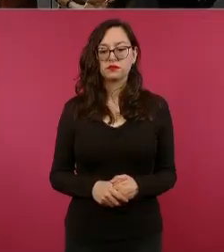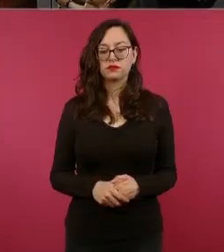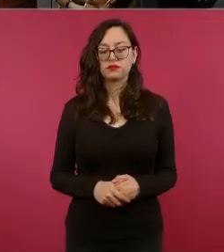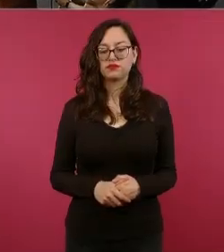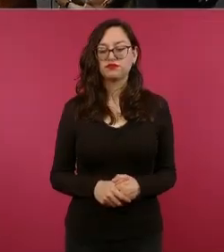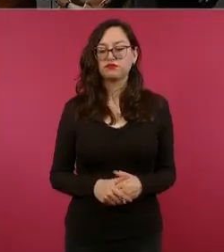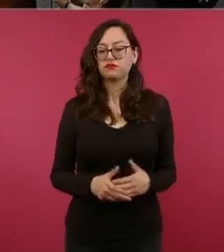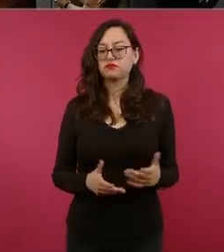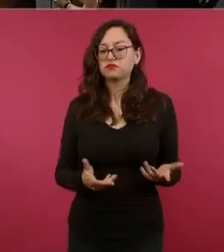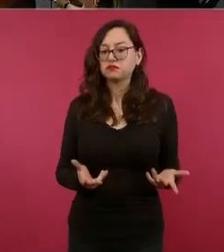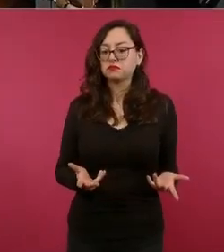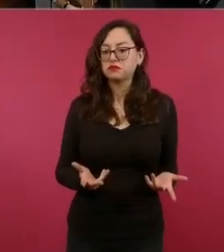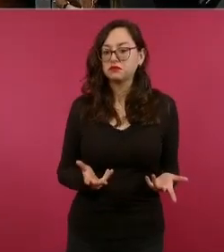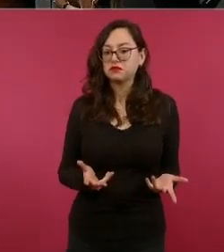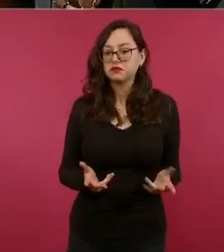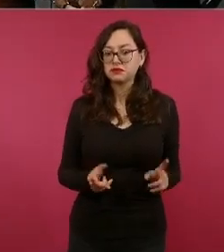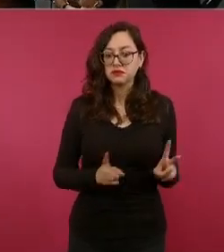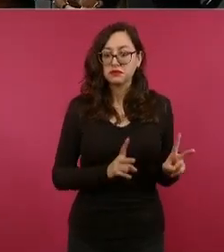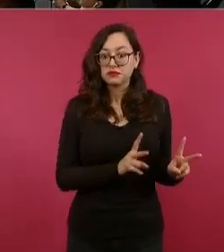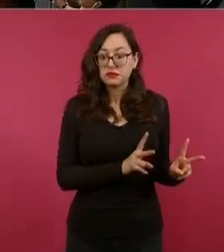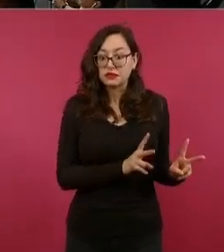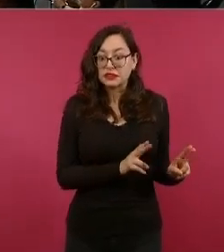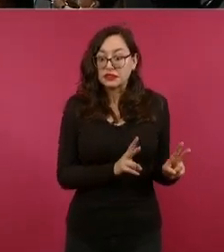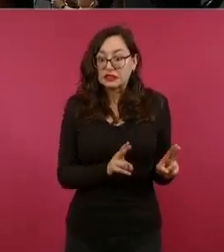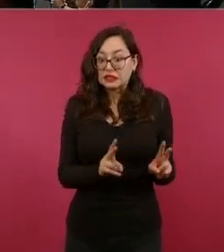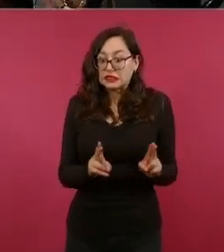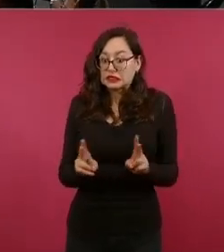Editarla también podría ser